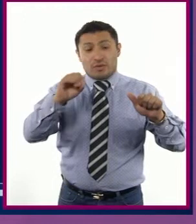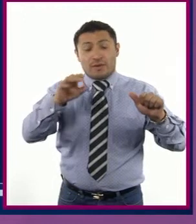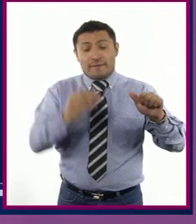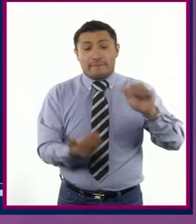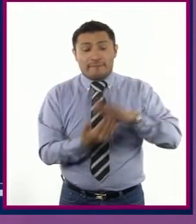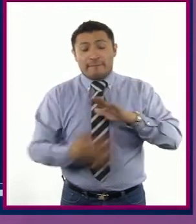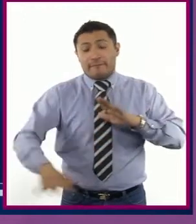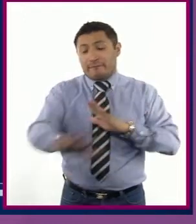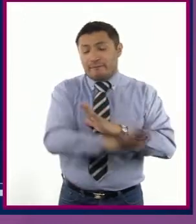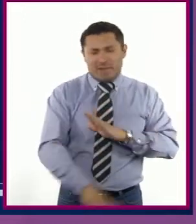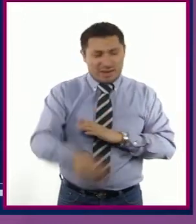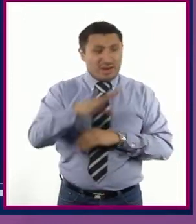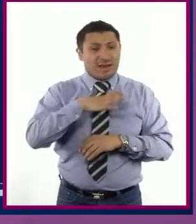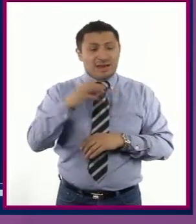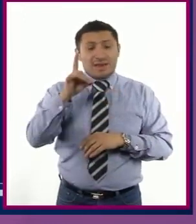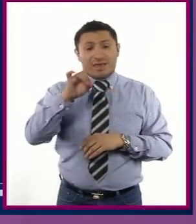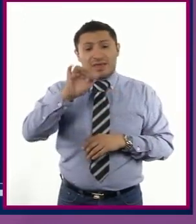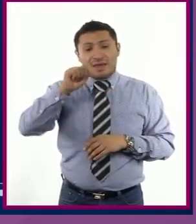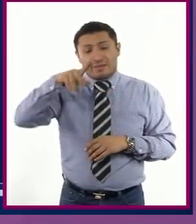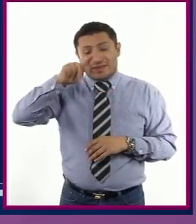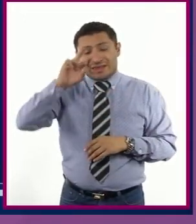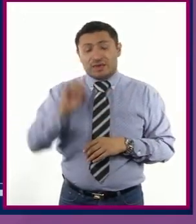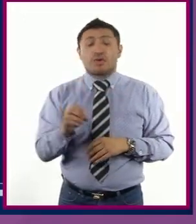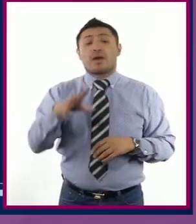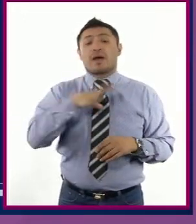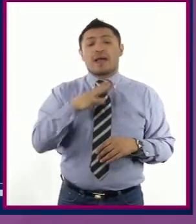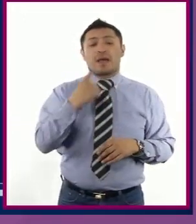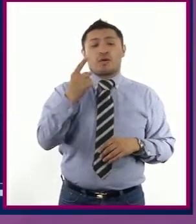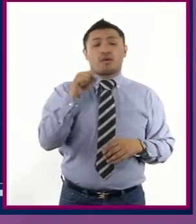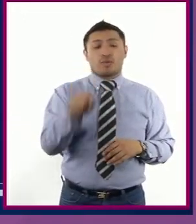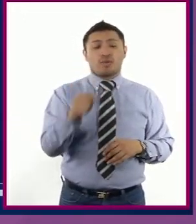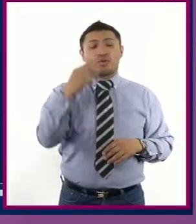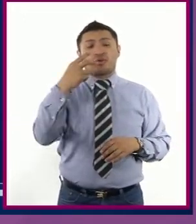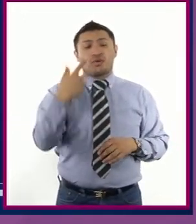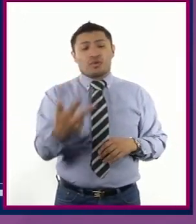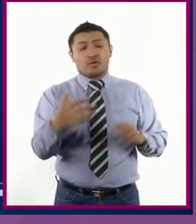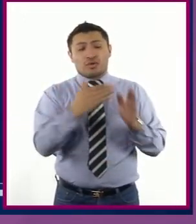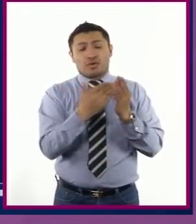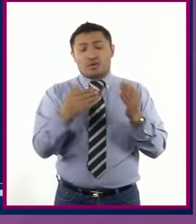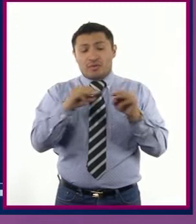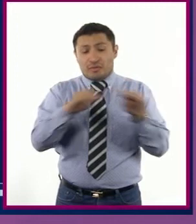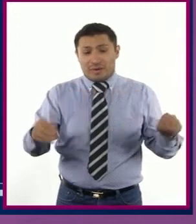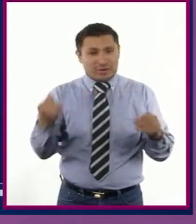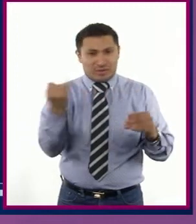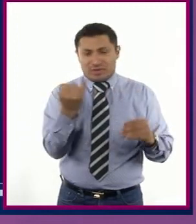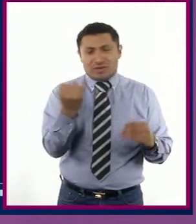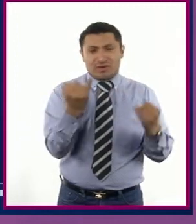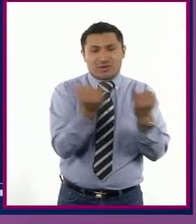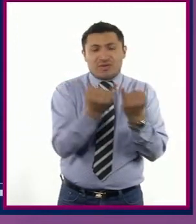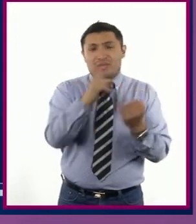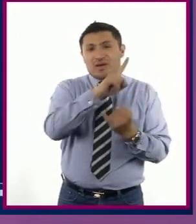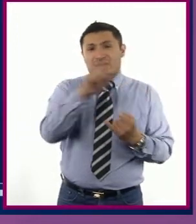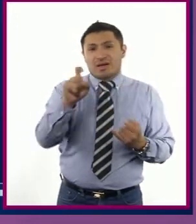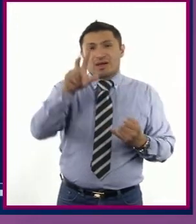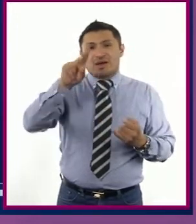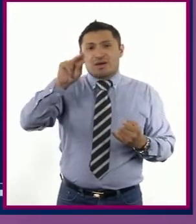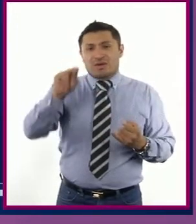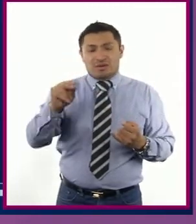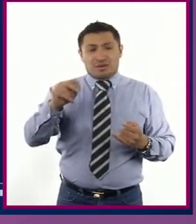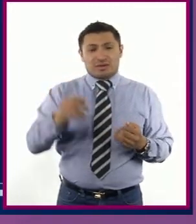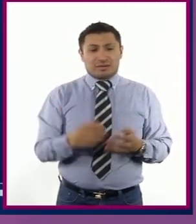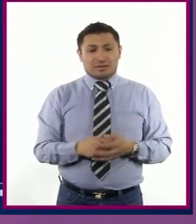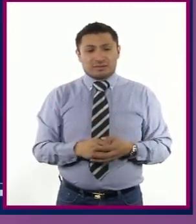Como el diámetro mide 1.8 metros, que son igual a 180 centímetros, Su radio, que es la mitad, mide